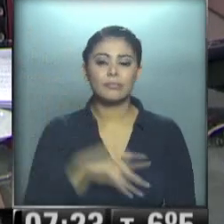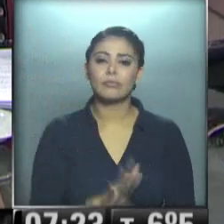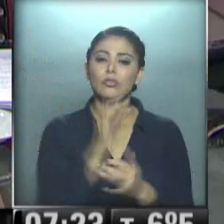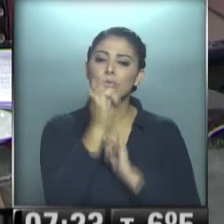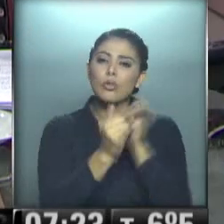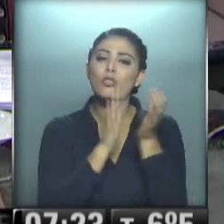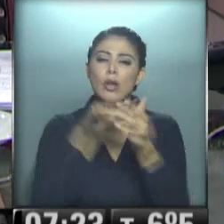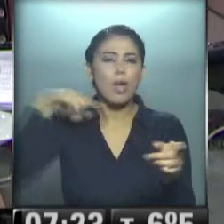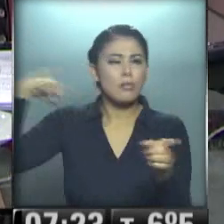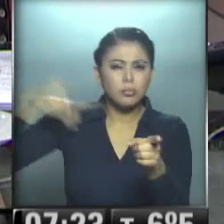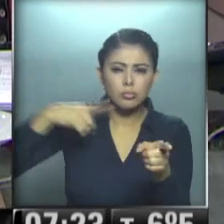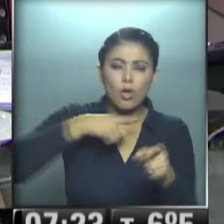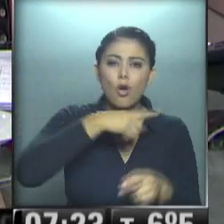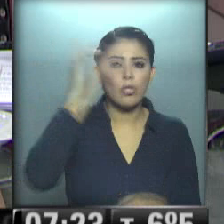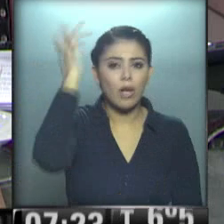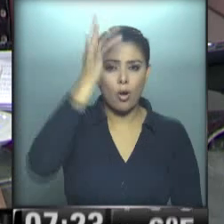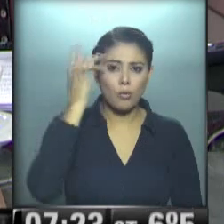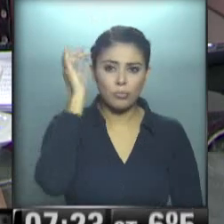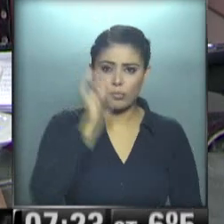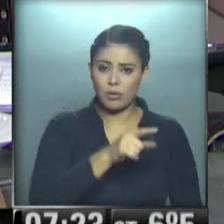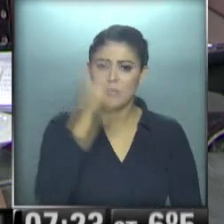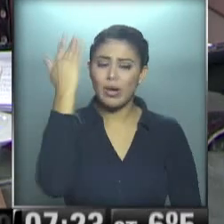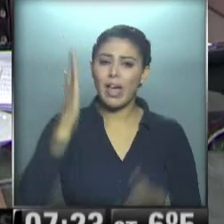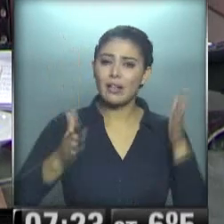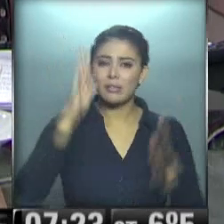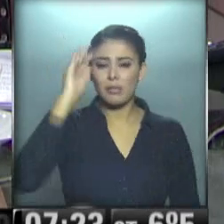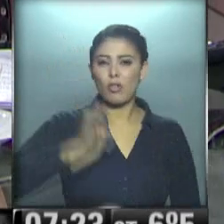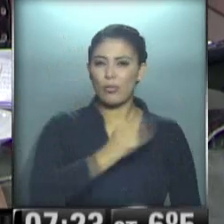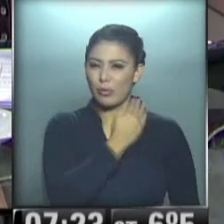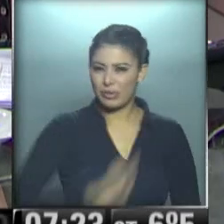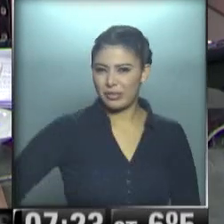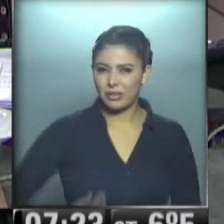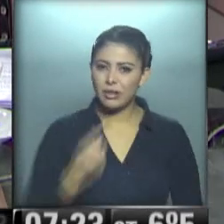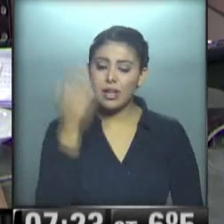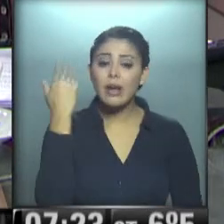sobre la persecución al obispo Enrique Angelelli en plena dictadura cívico-militar y que